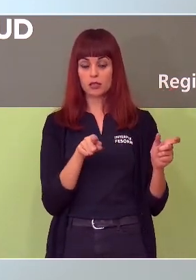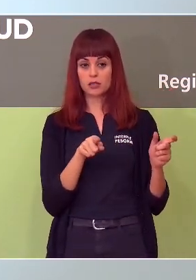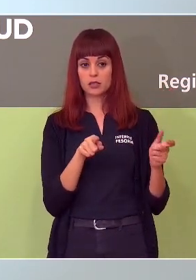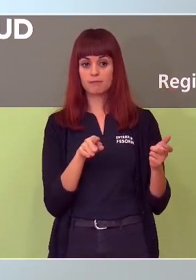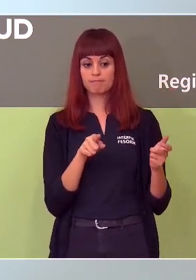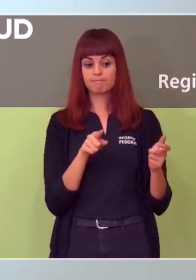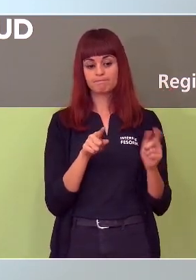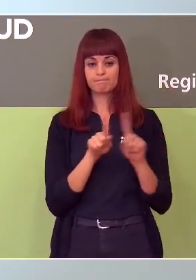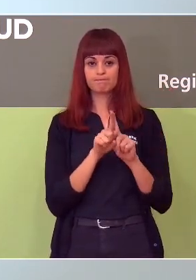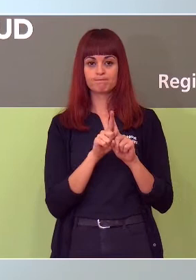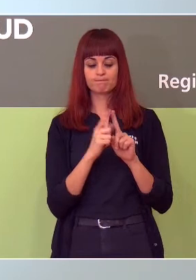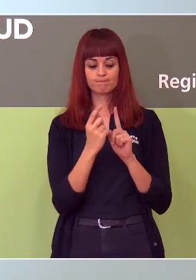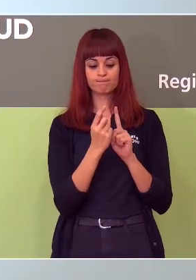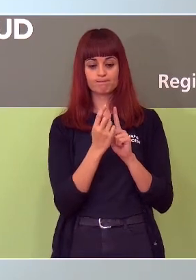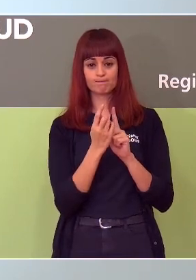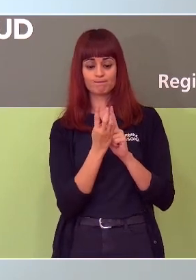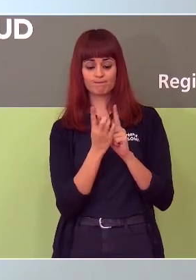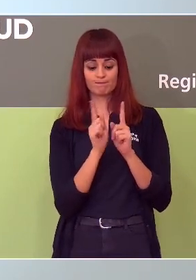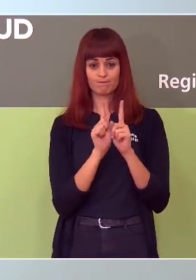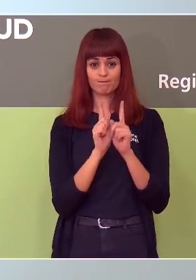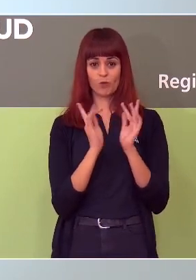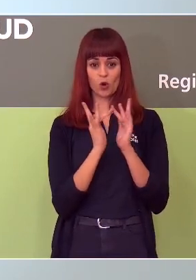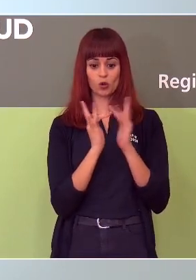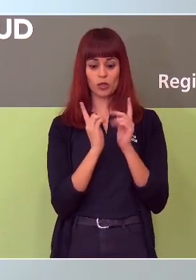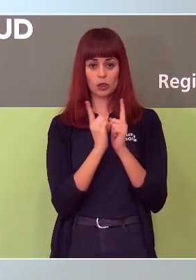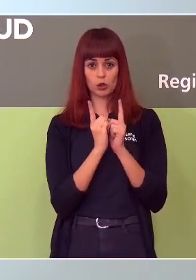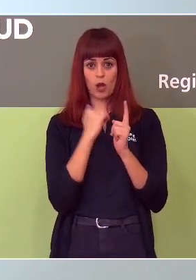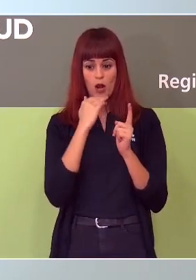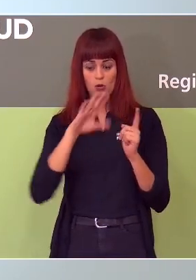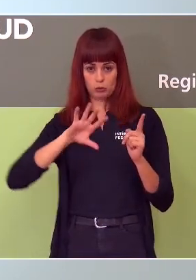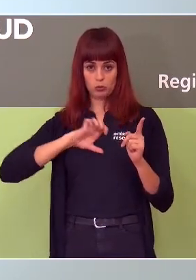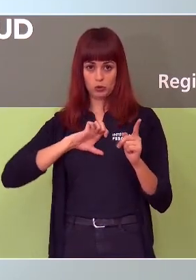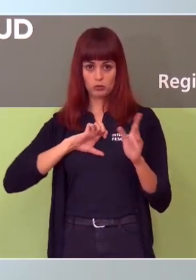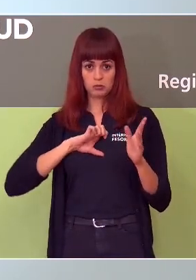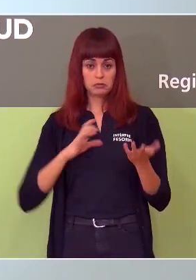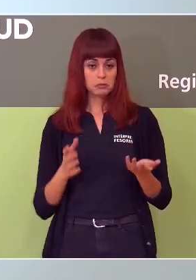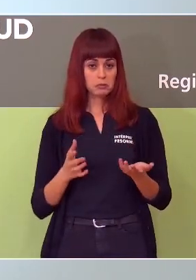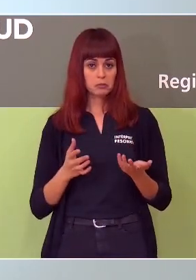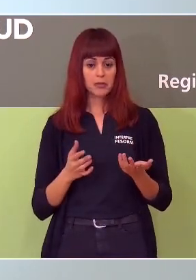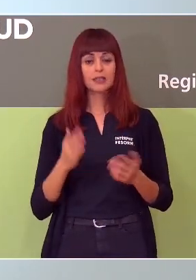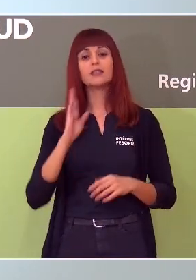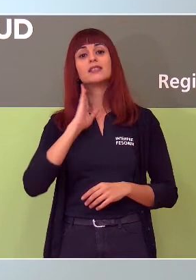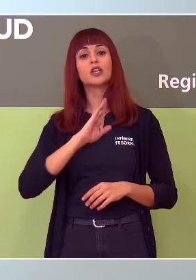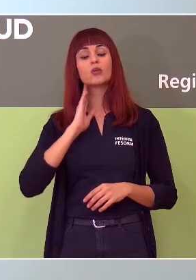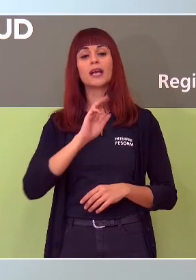cierto contacto con algunas personas que han tenido la infección. Santomera el